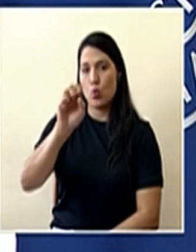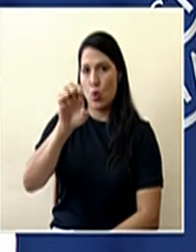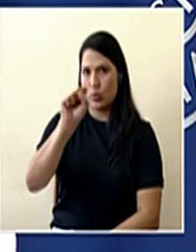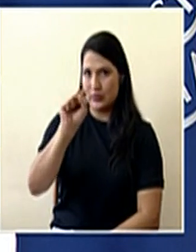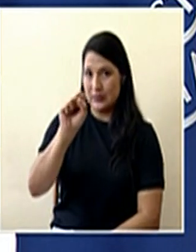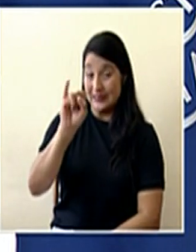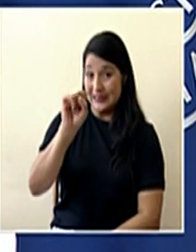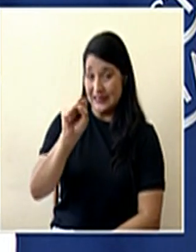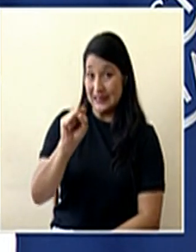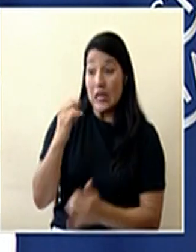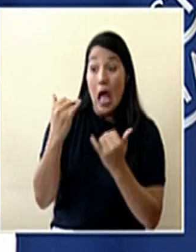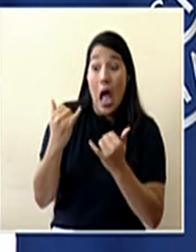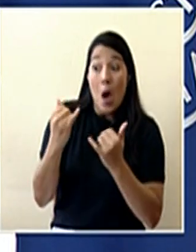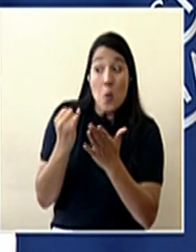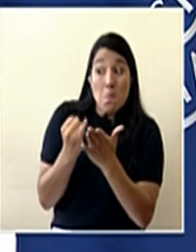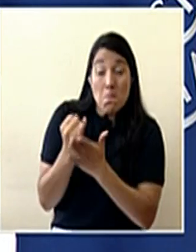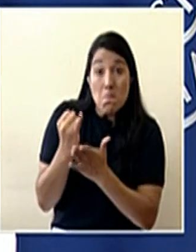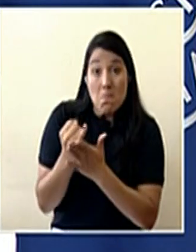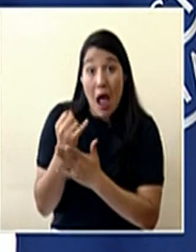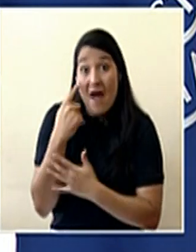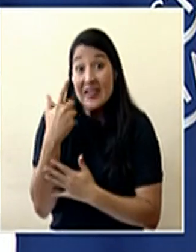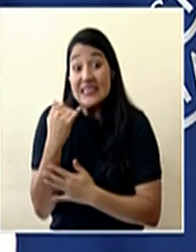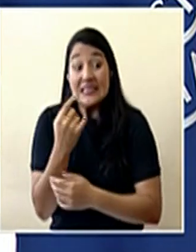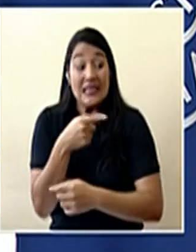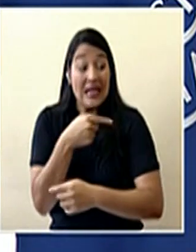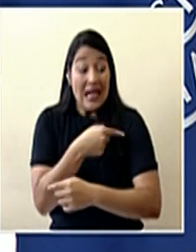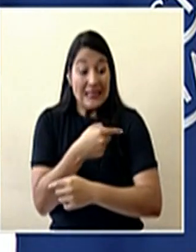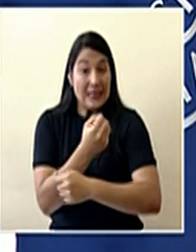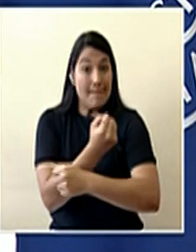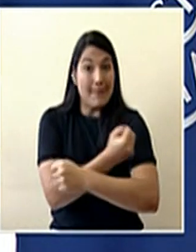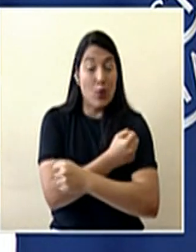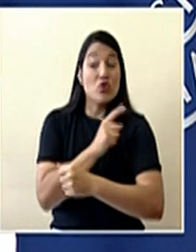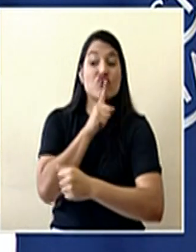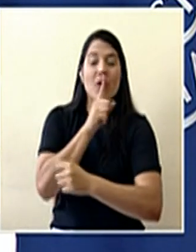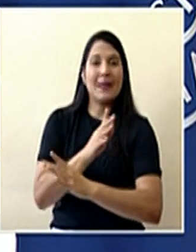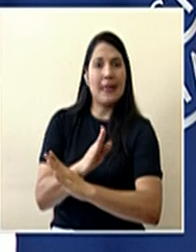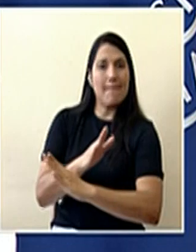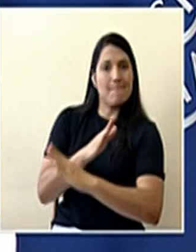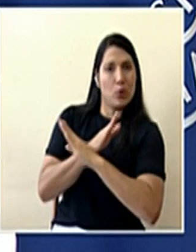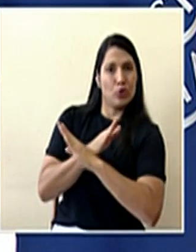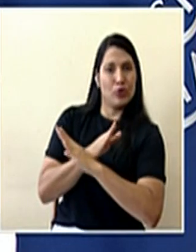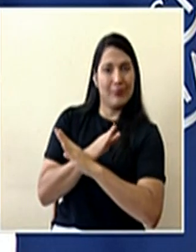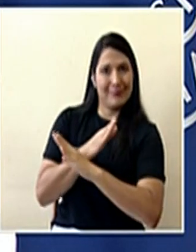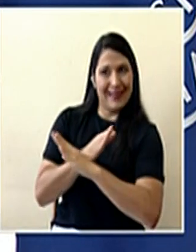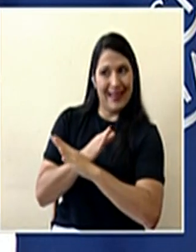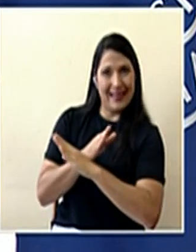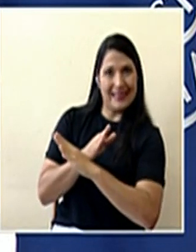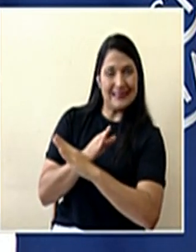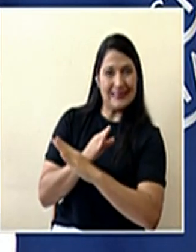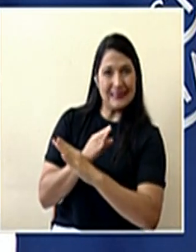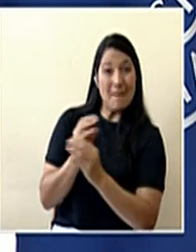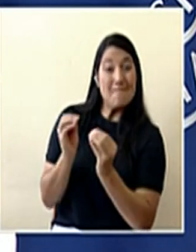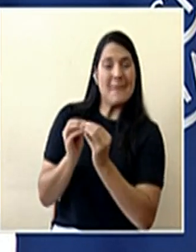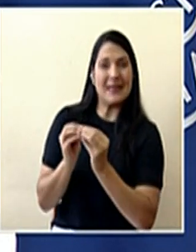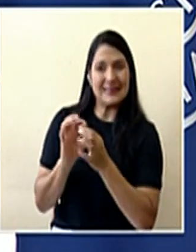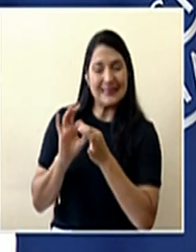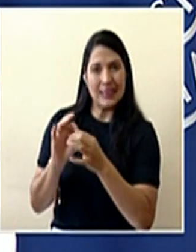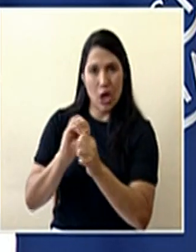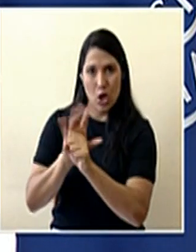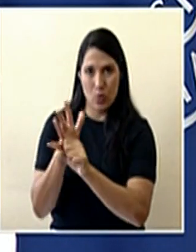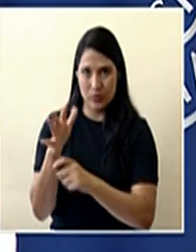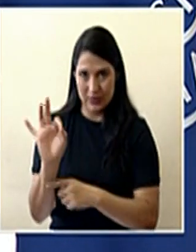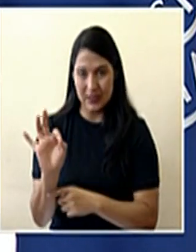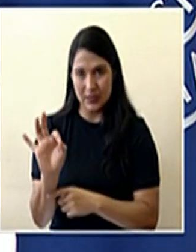algún tipo de protección de los programas ampliados, generalizados de vacunación con esa vacuna y que hayan formas menos